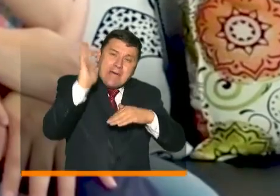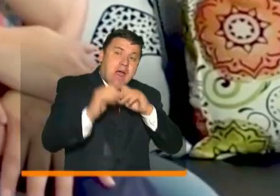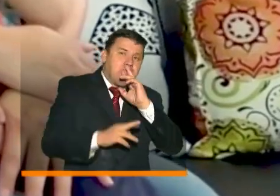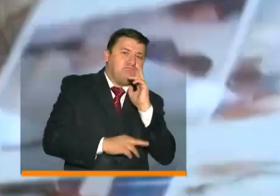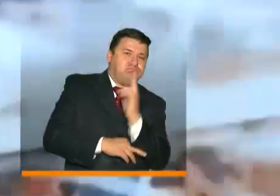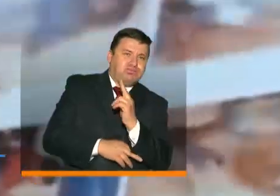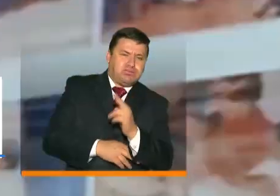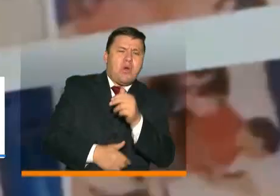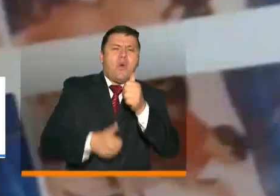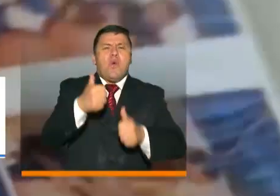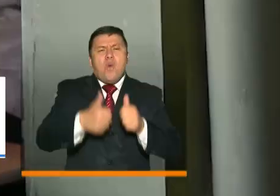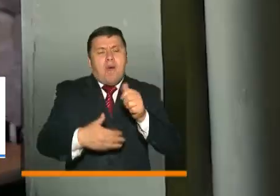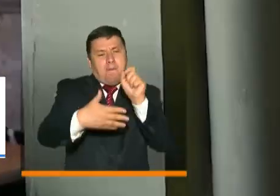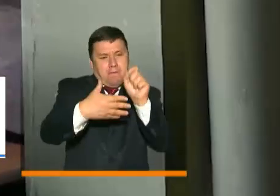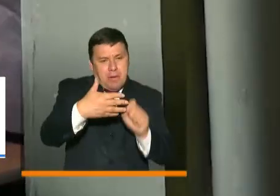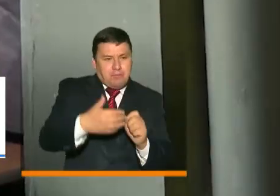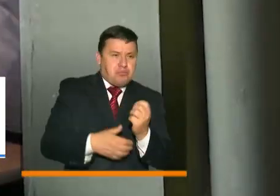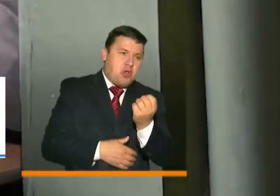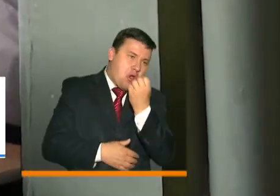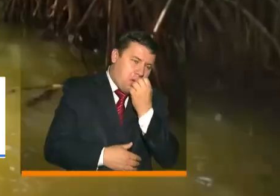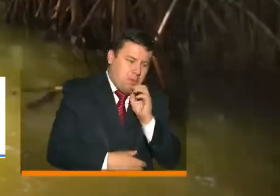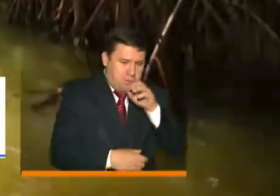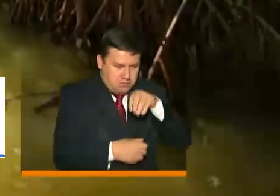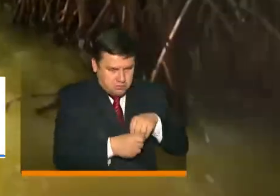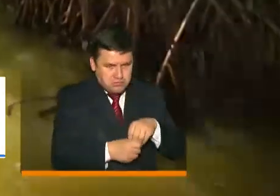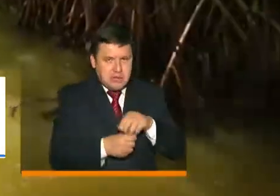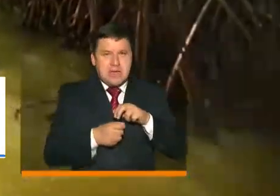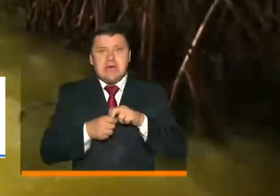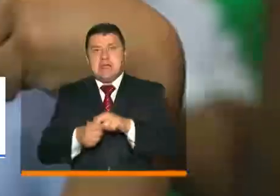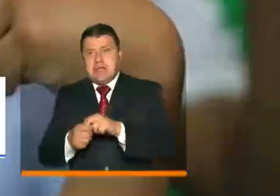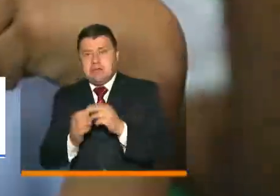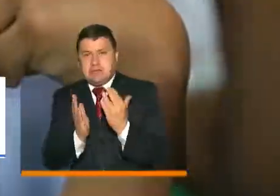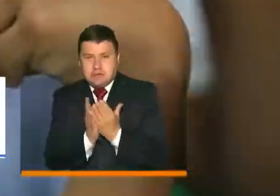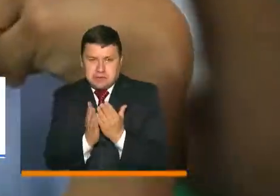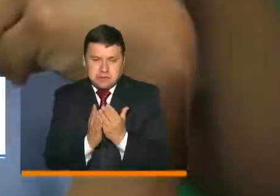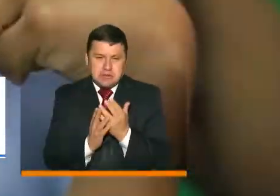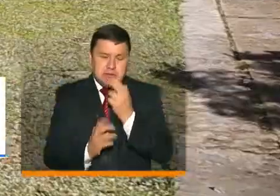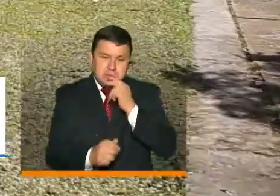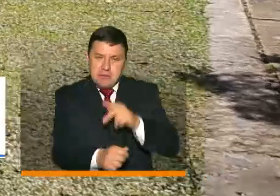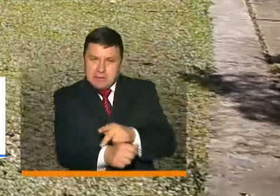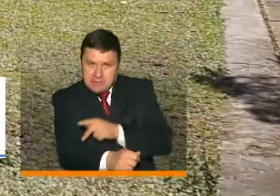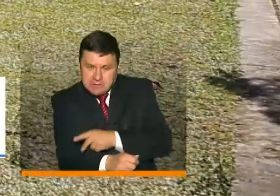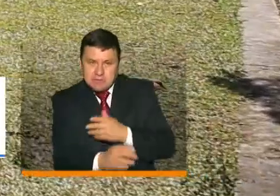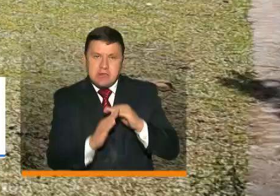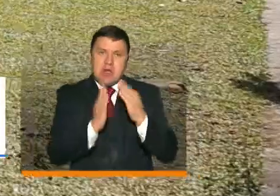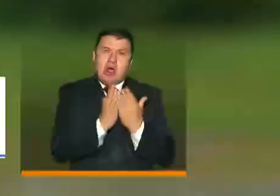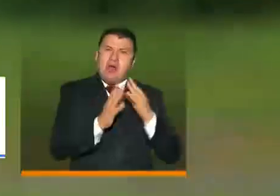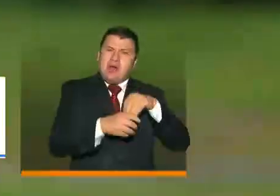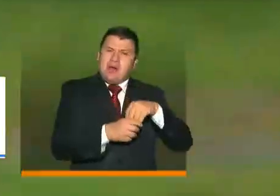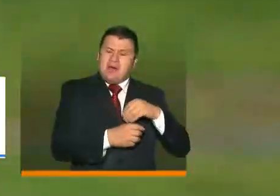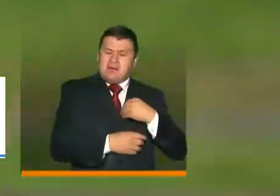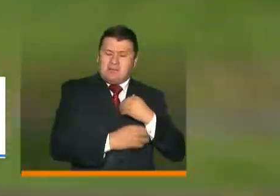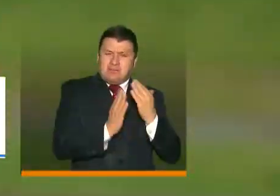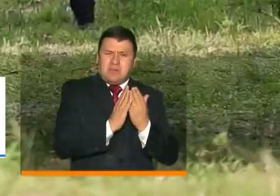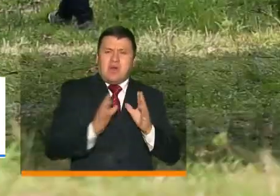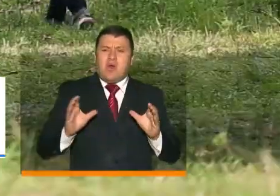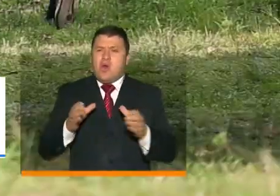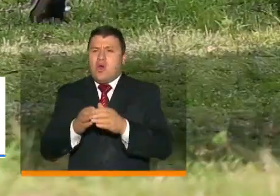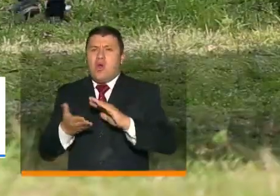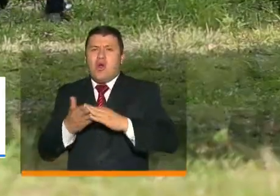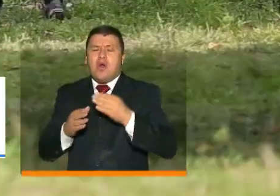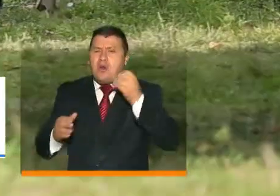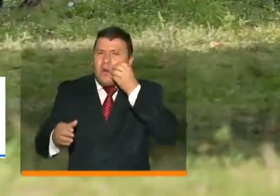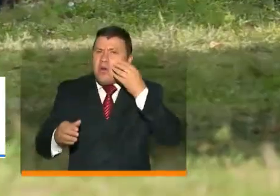estos lineamientos? Incluye alimentación escolar, transporte escolar, primera infancia, residencias escolares, pueblos indígenas,